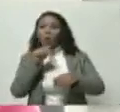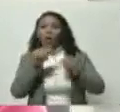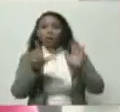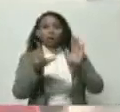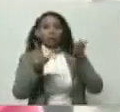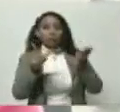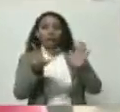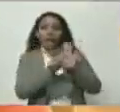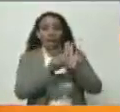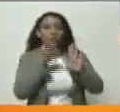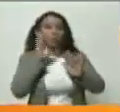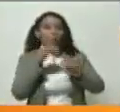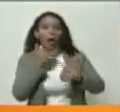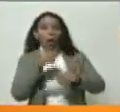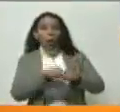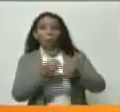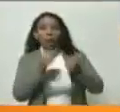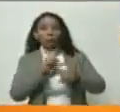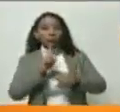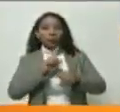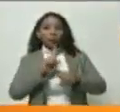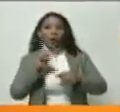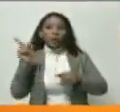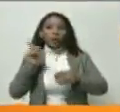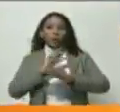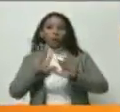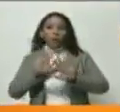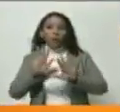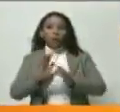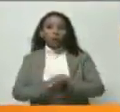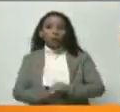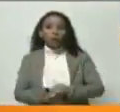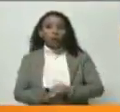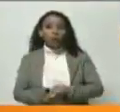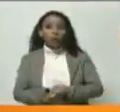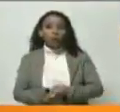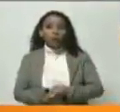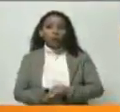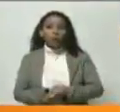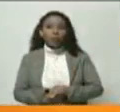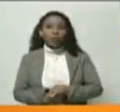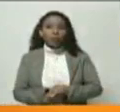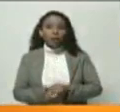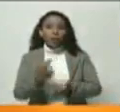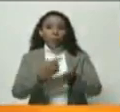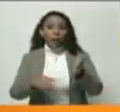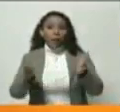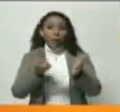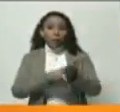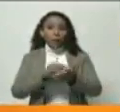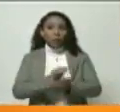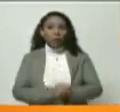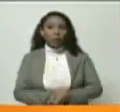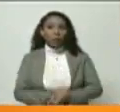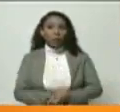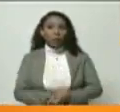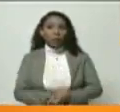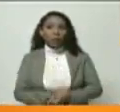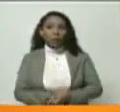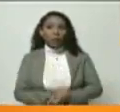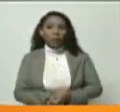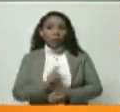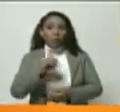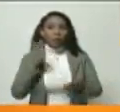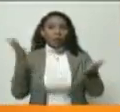O sea, ellos fueron, ya se ha dicho millones de veces, que no vamos a repetirlo nuevamente, fue un